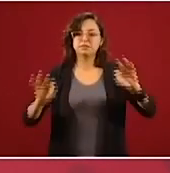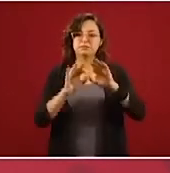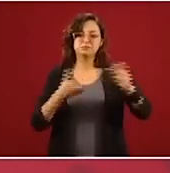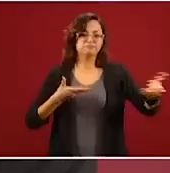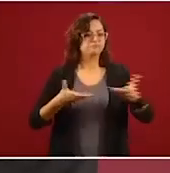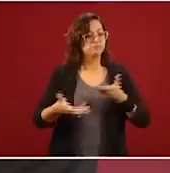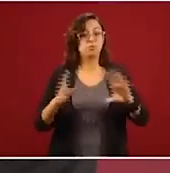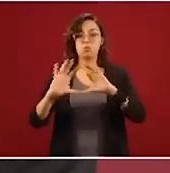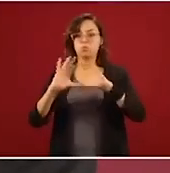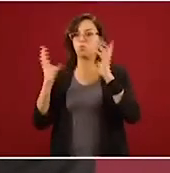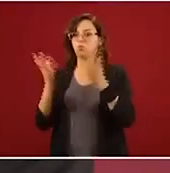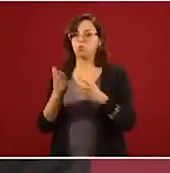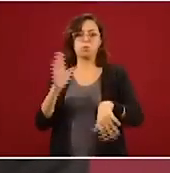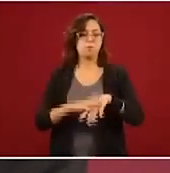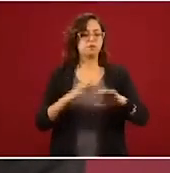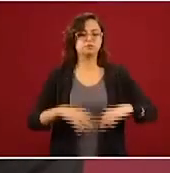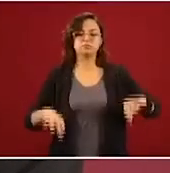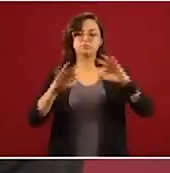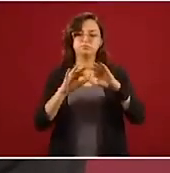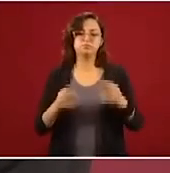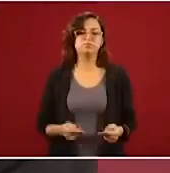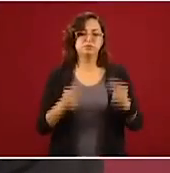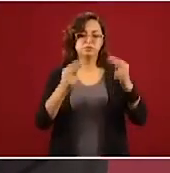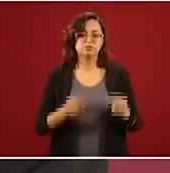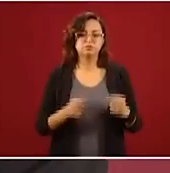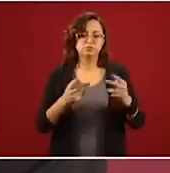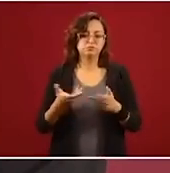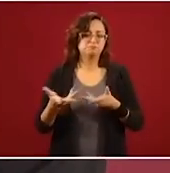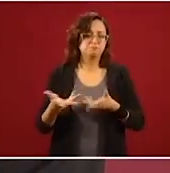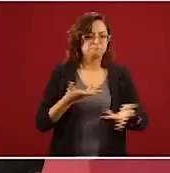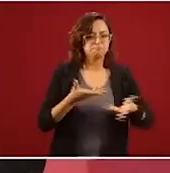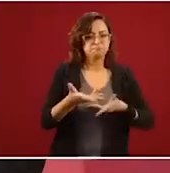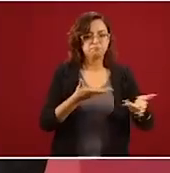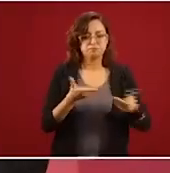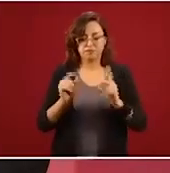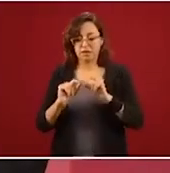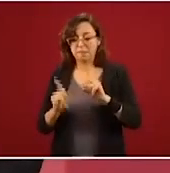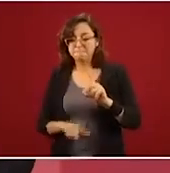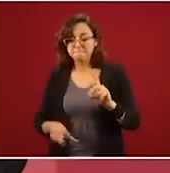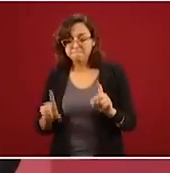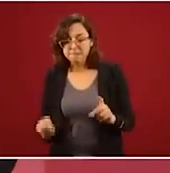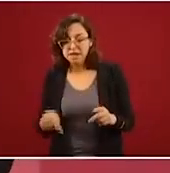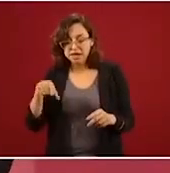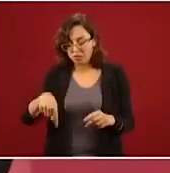del mundo, que lo que producimos en México pueda venderse,